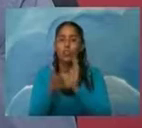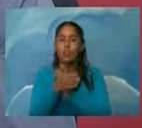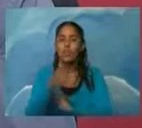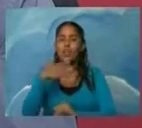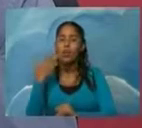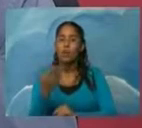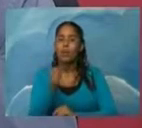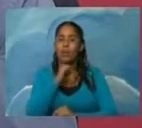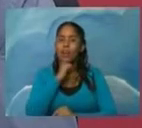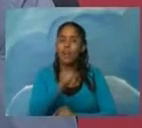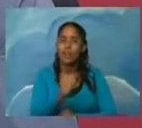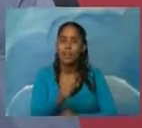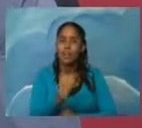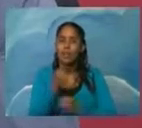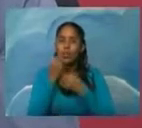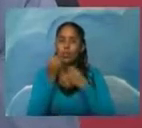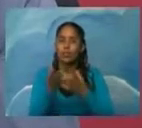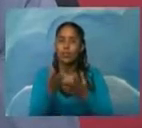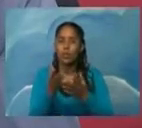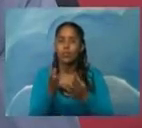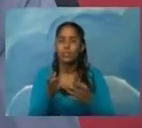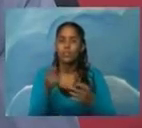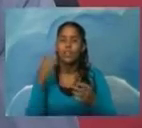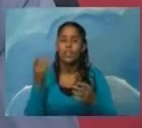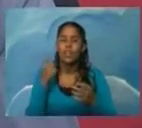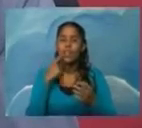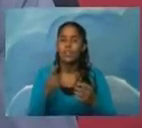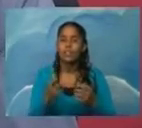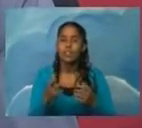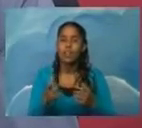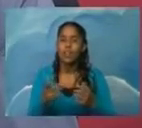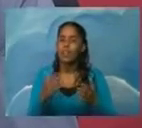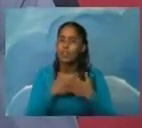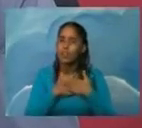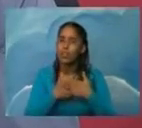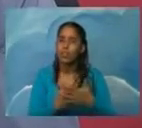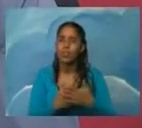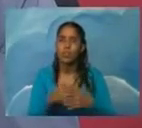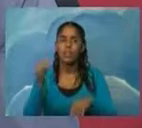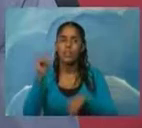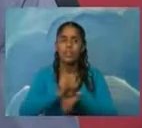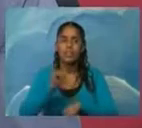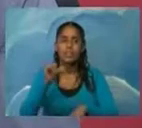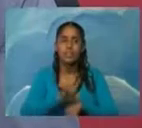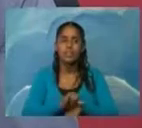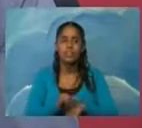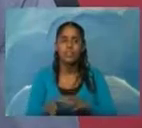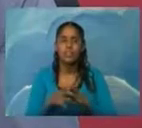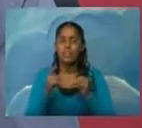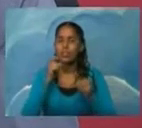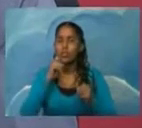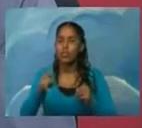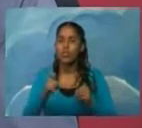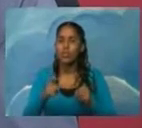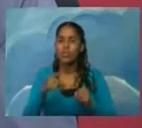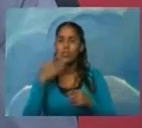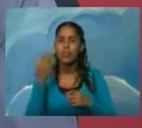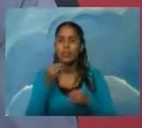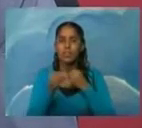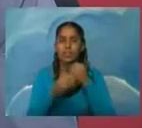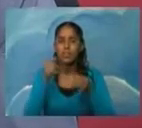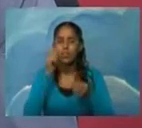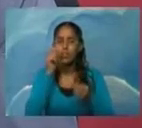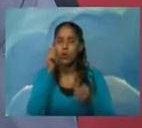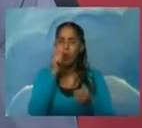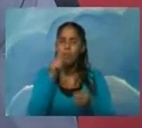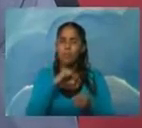lo que el apóstol Juan le decía a aquel colaborador de la iglesia, Gallo. Los elogios que hizo de aquel hombre era